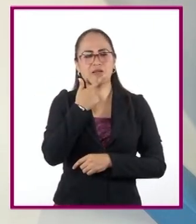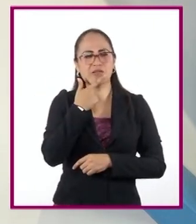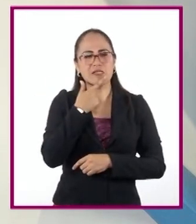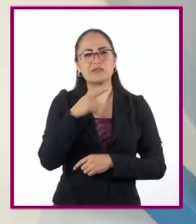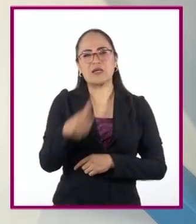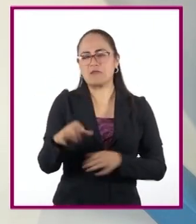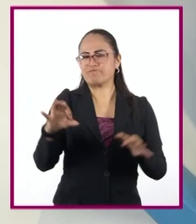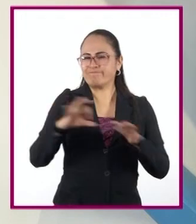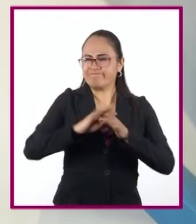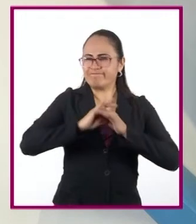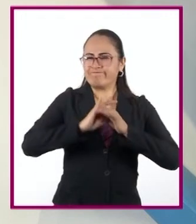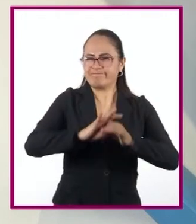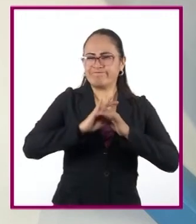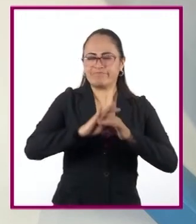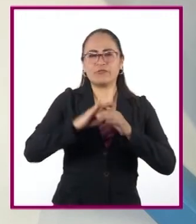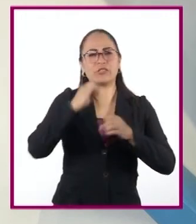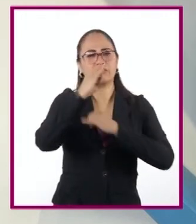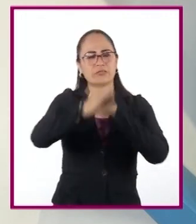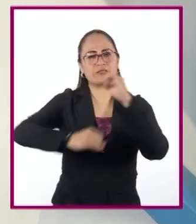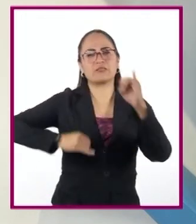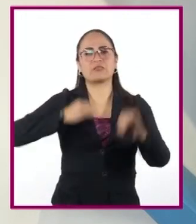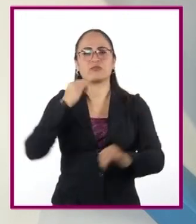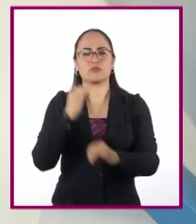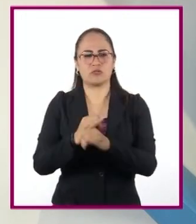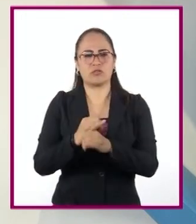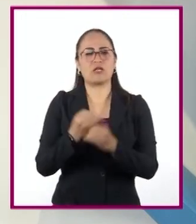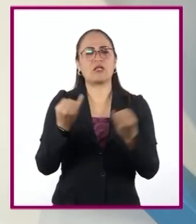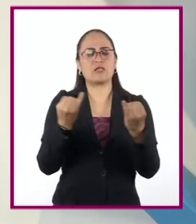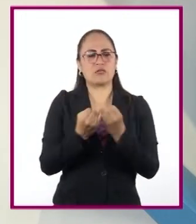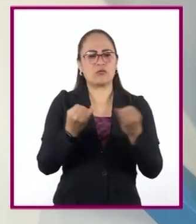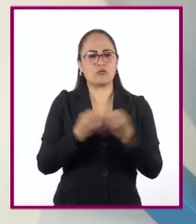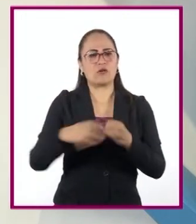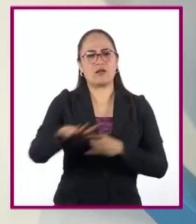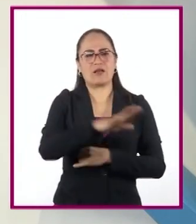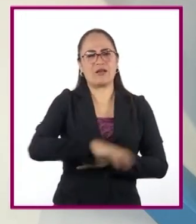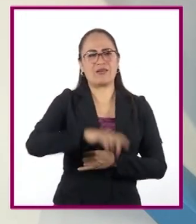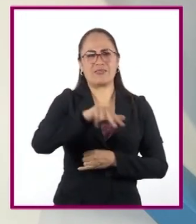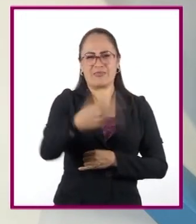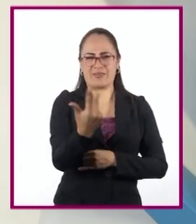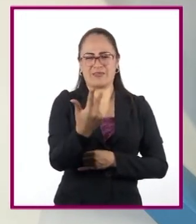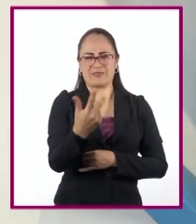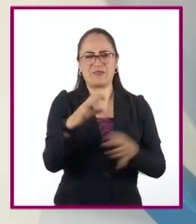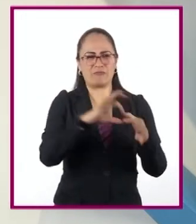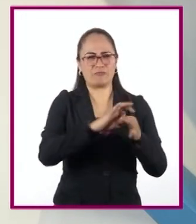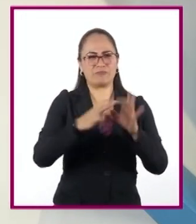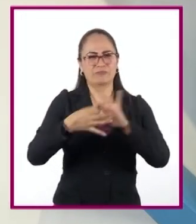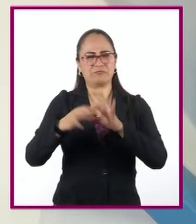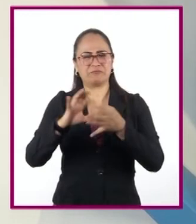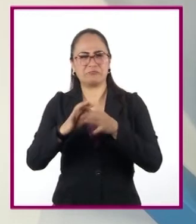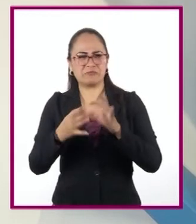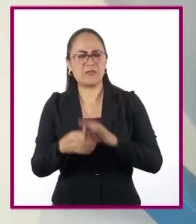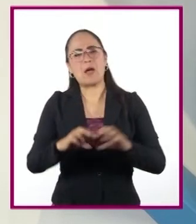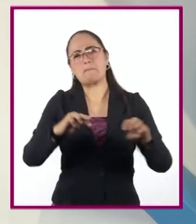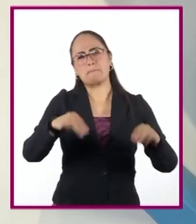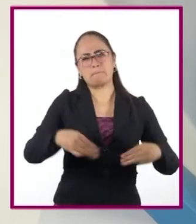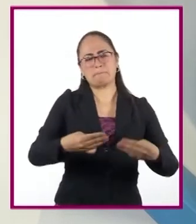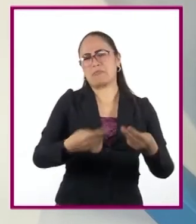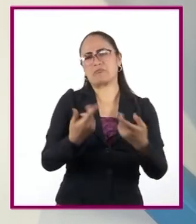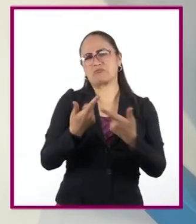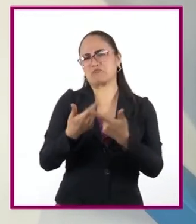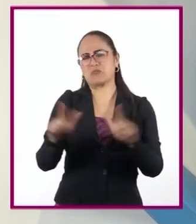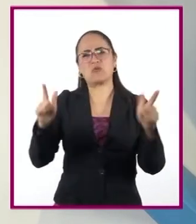hegemonía internacional y la colonización de las 13 colonias le permitía ampliar nuevos mercados